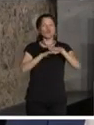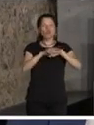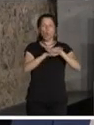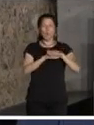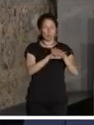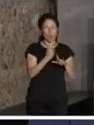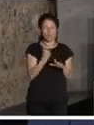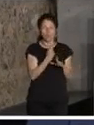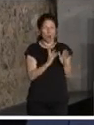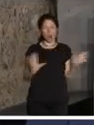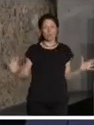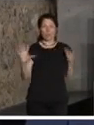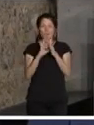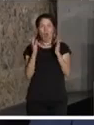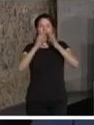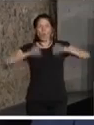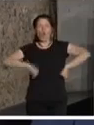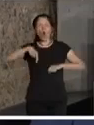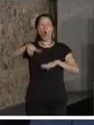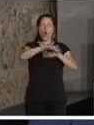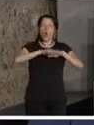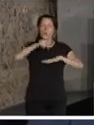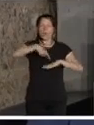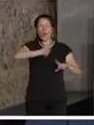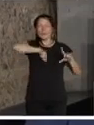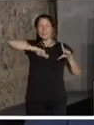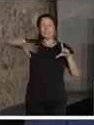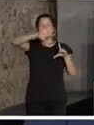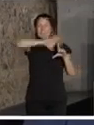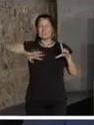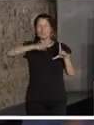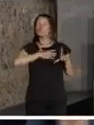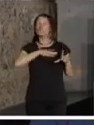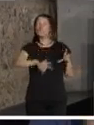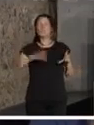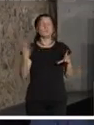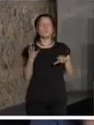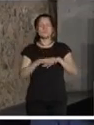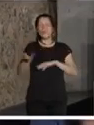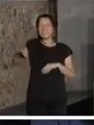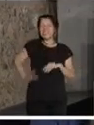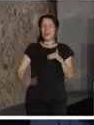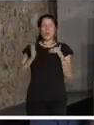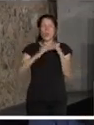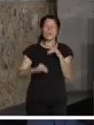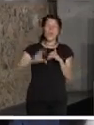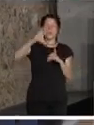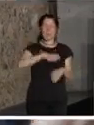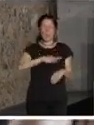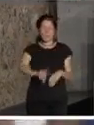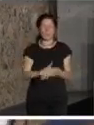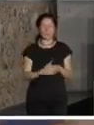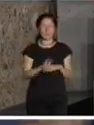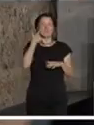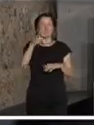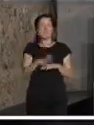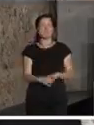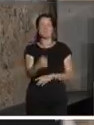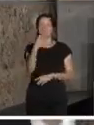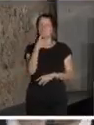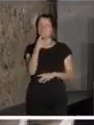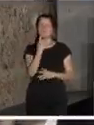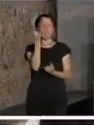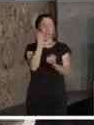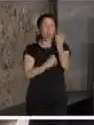gobierno de coalición hoy tenemos un gobierno en España que es capaz de subir el salario mínimo a pesar de que decían que